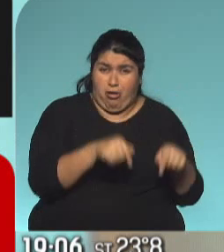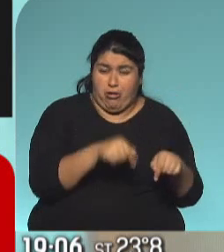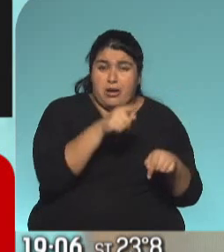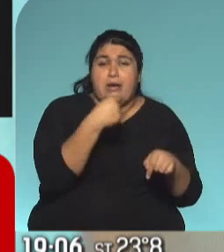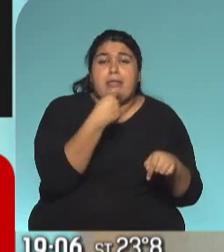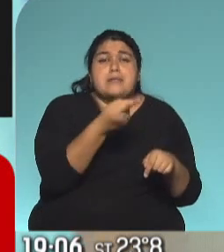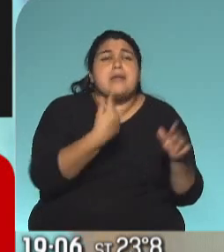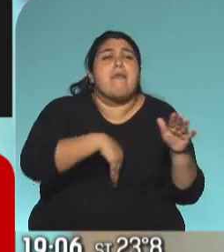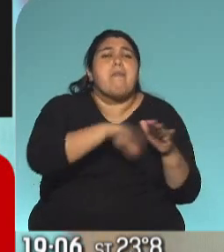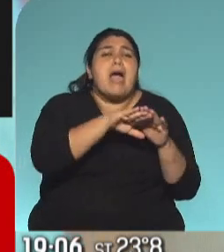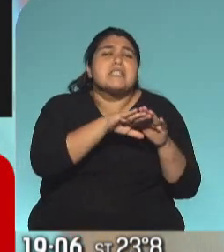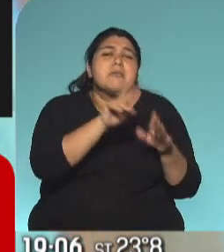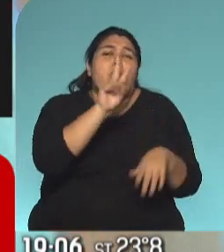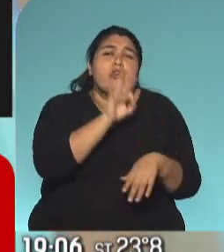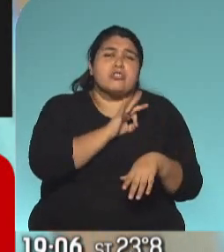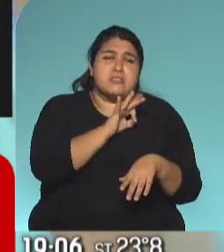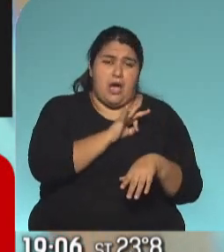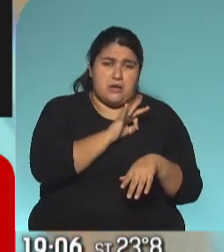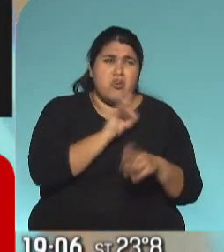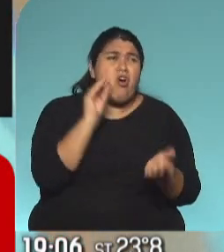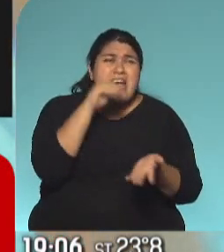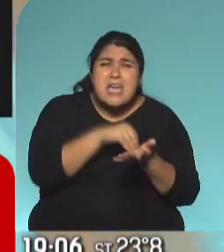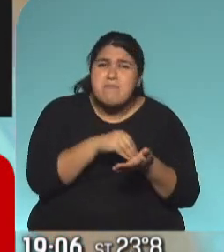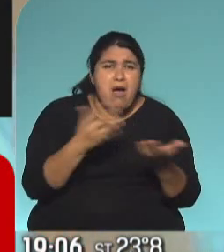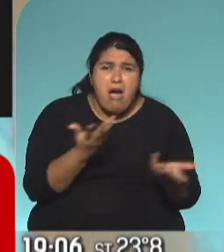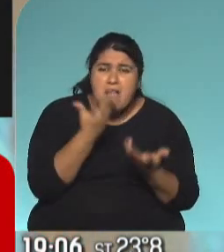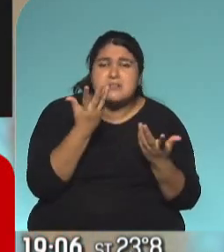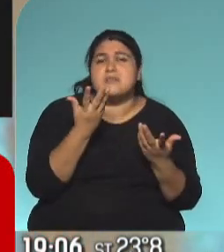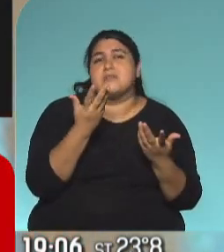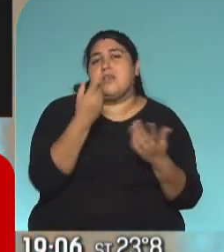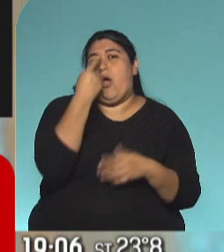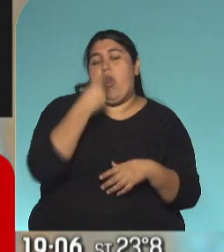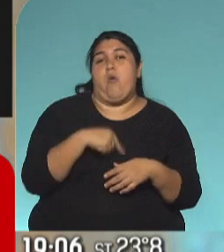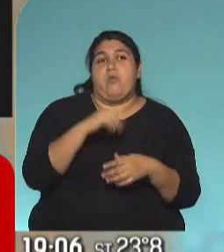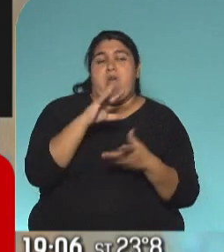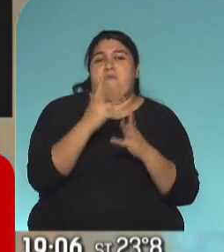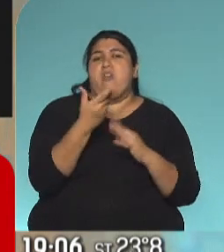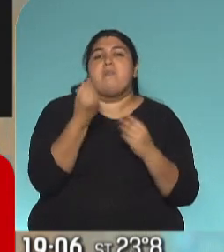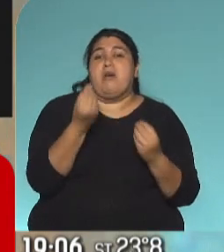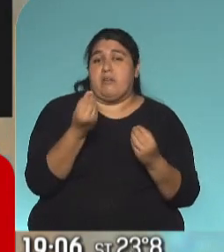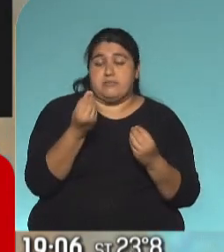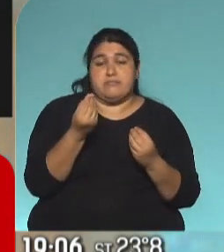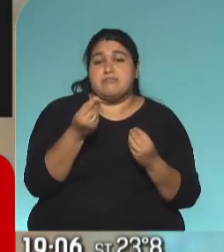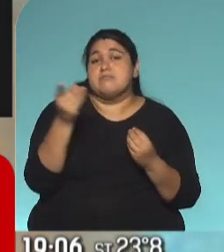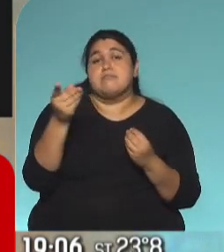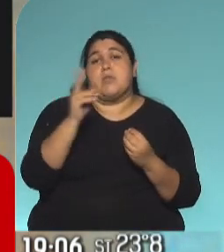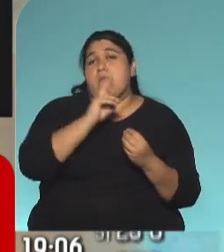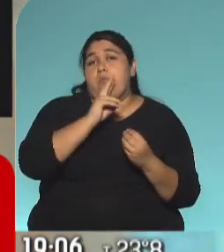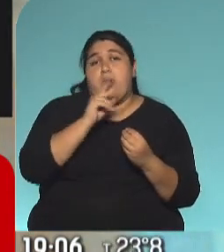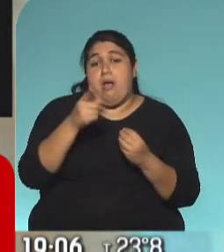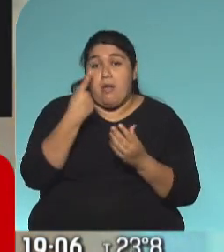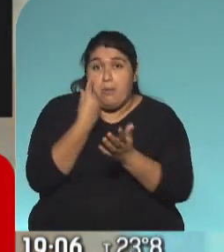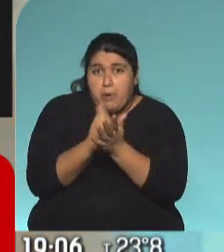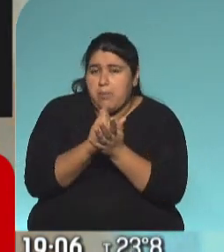tenía un máximo de 2 años. ¿Qué más se podía hacer? La única alternativa era que la víctima se fuera de su